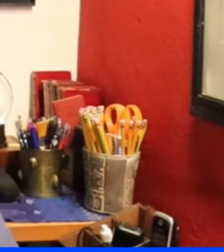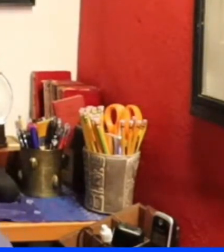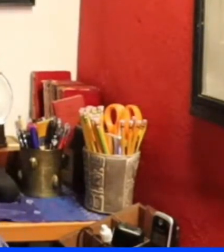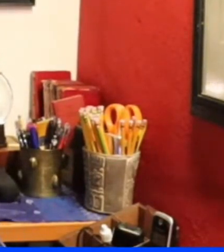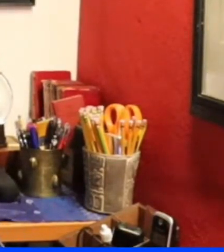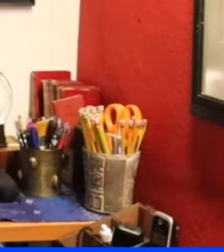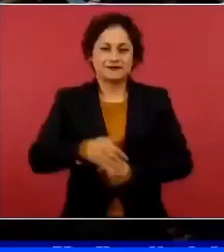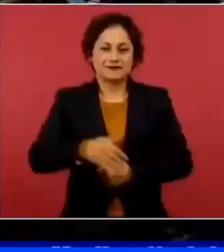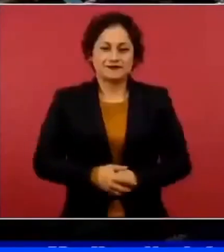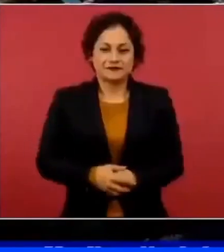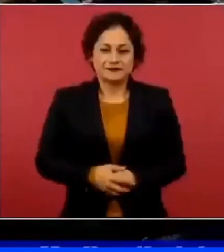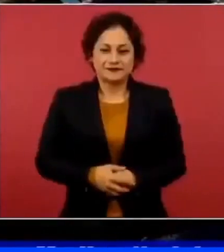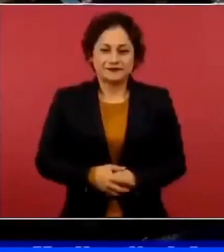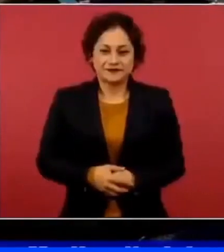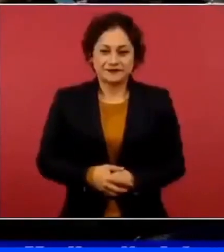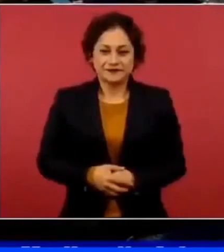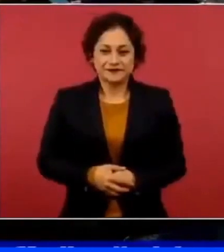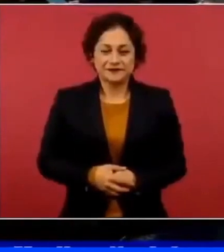Adri.